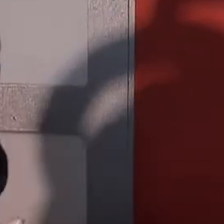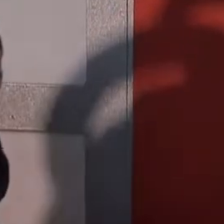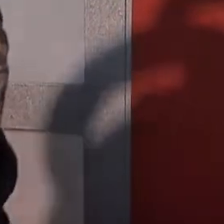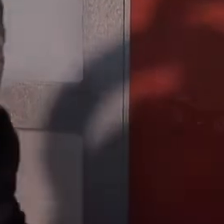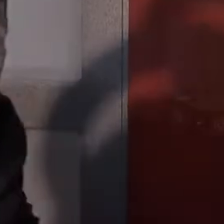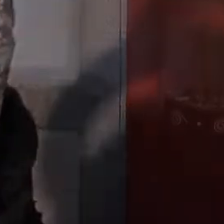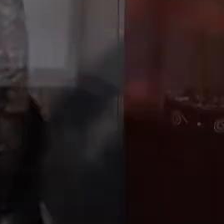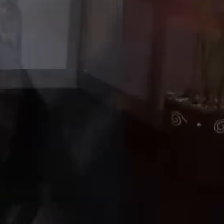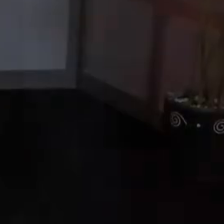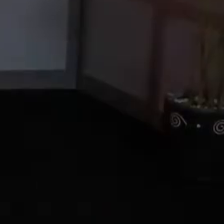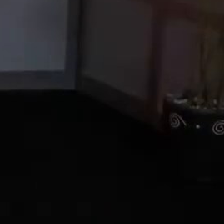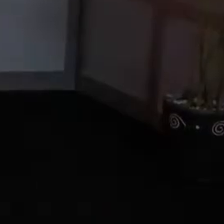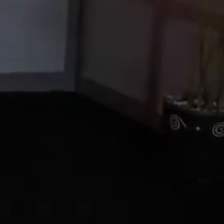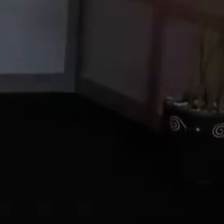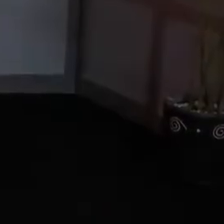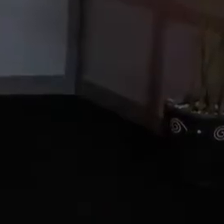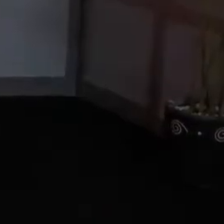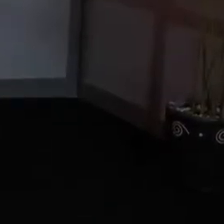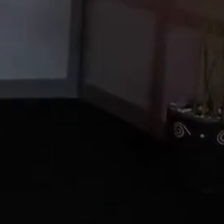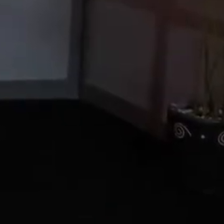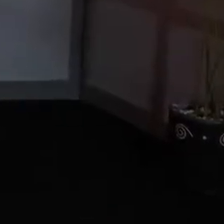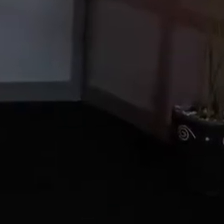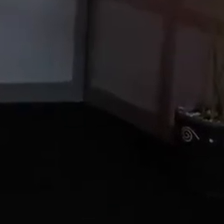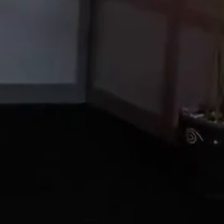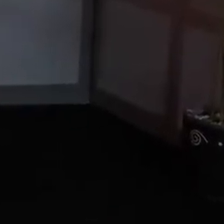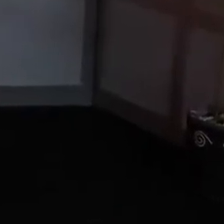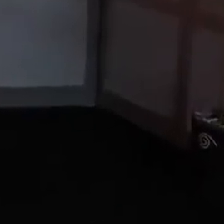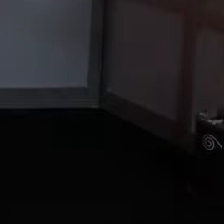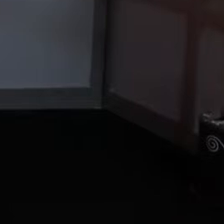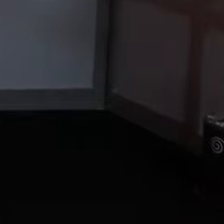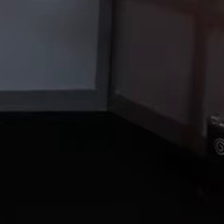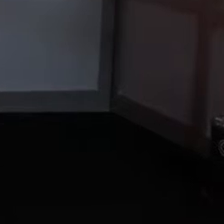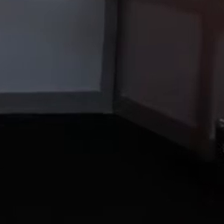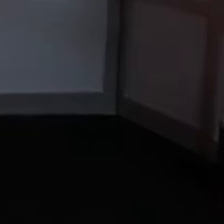que era ídolo y altar al mismo tiempo.